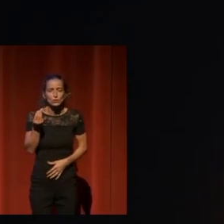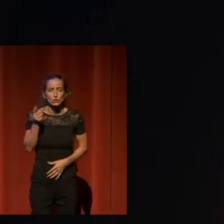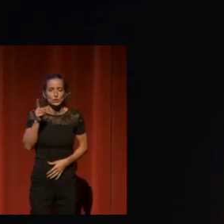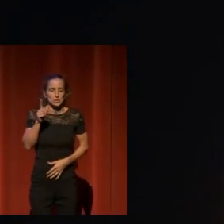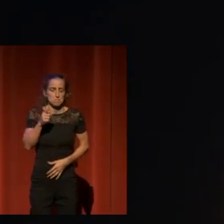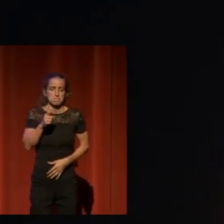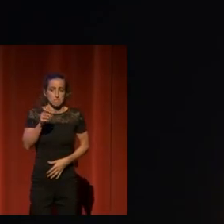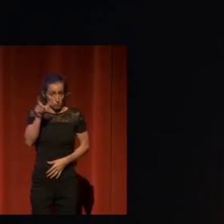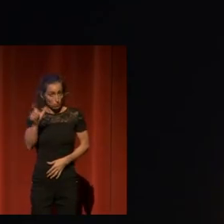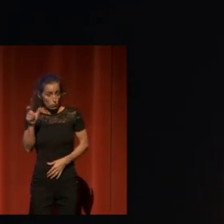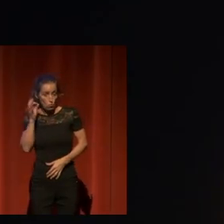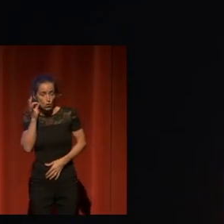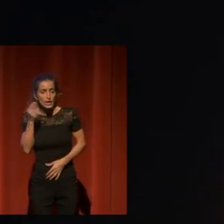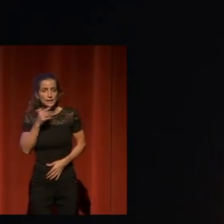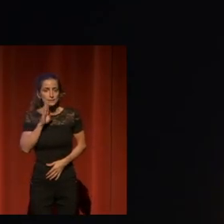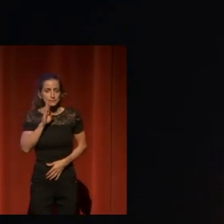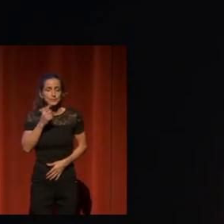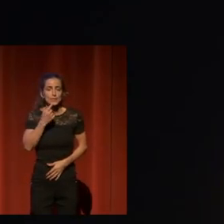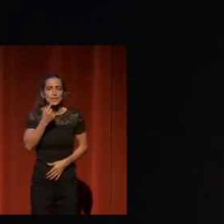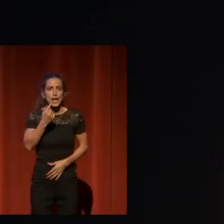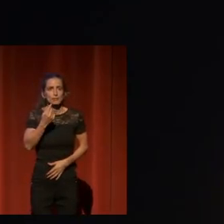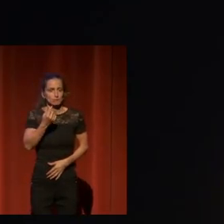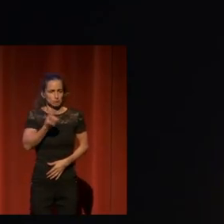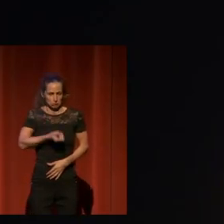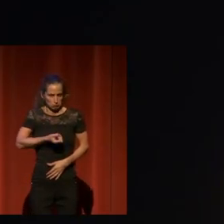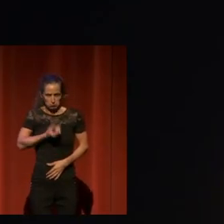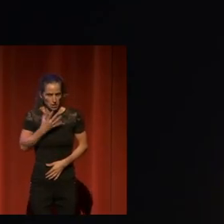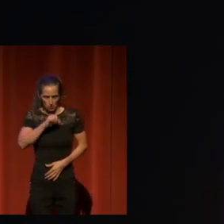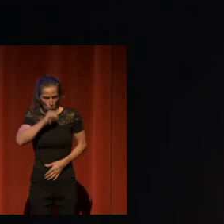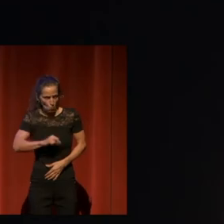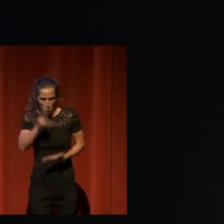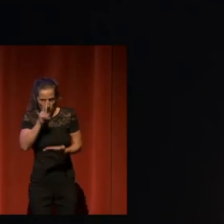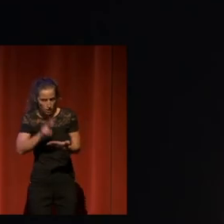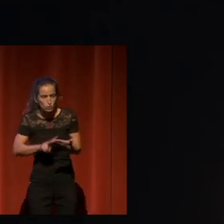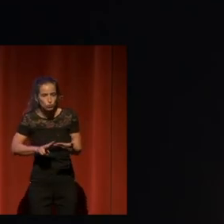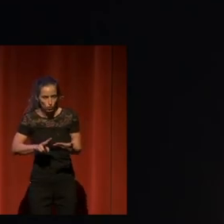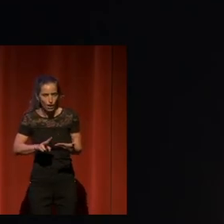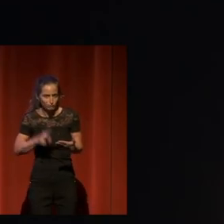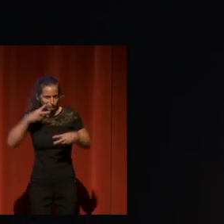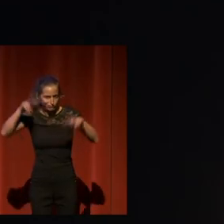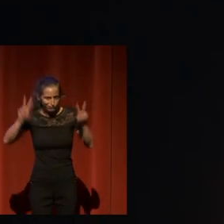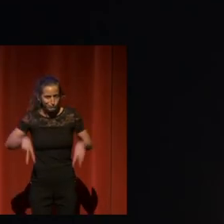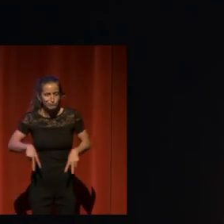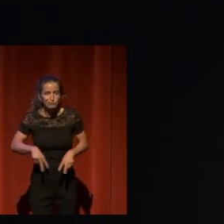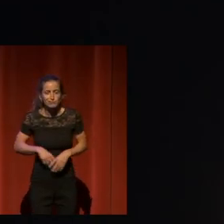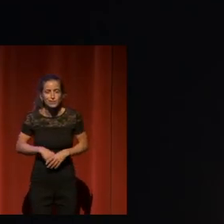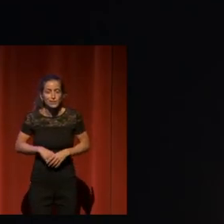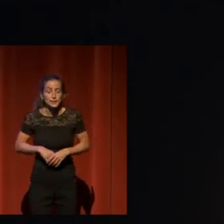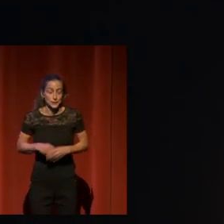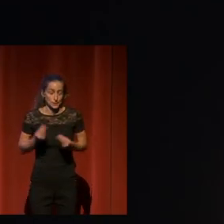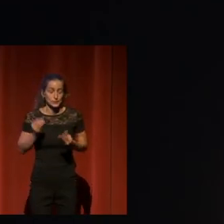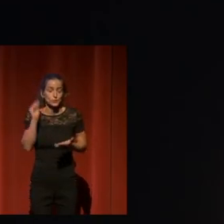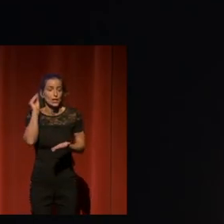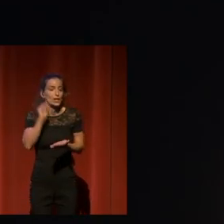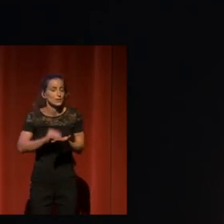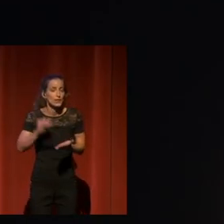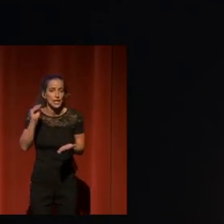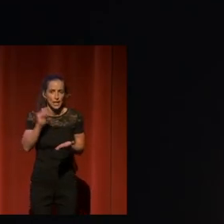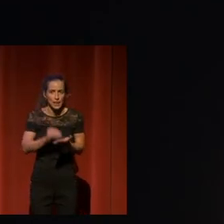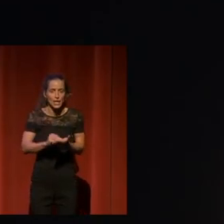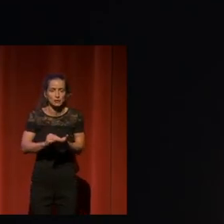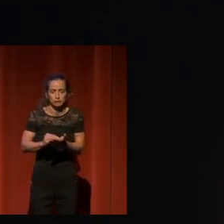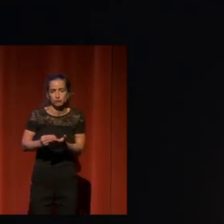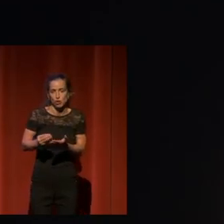declaran por la lectura y que en muchos casos pues reciben input